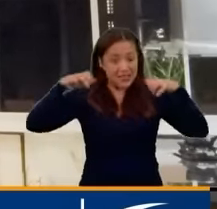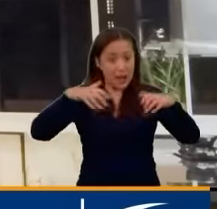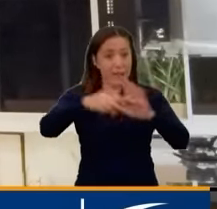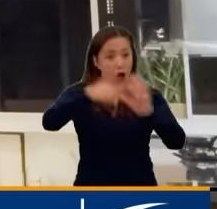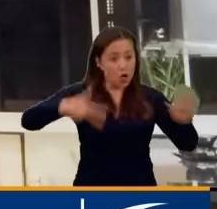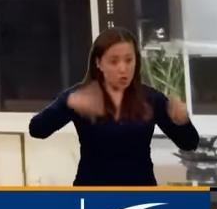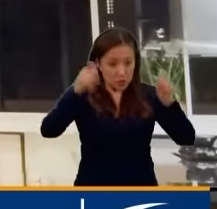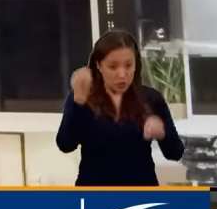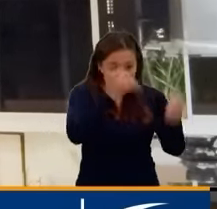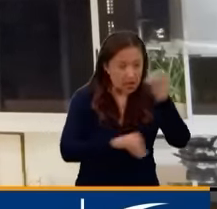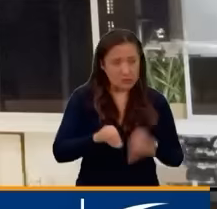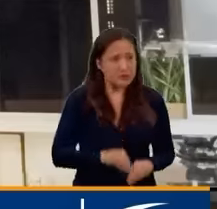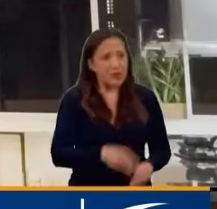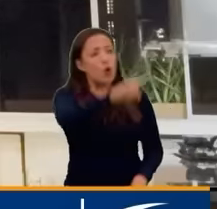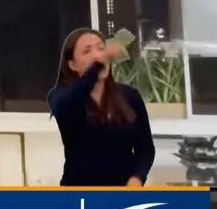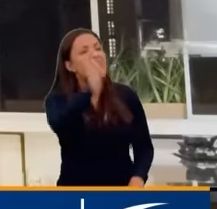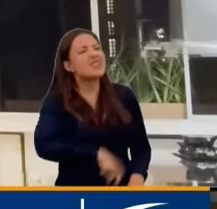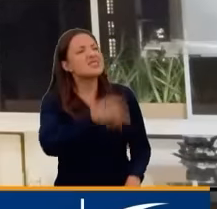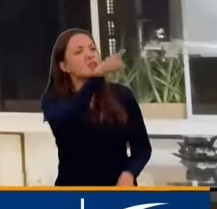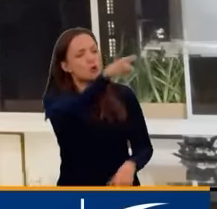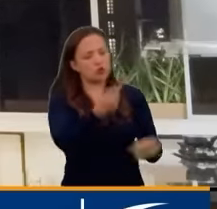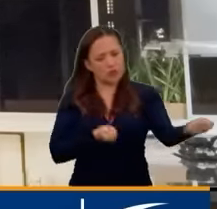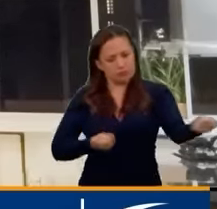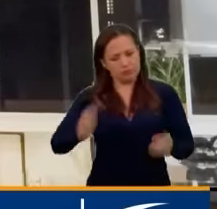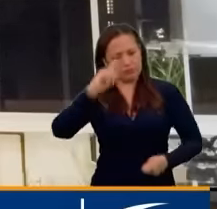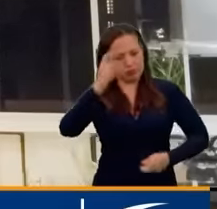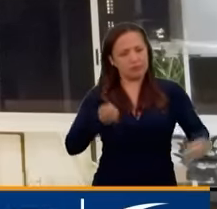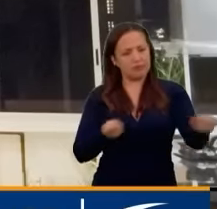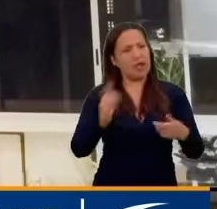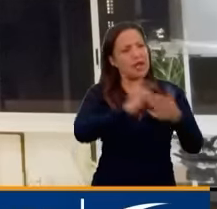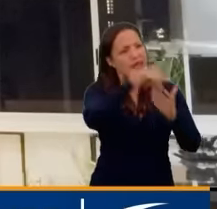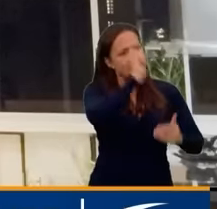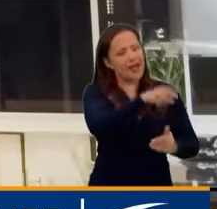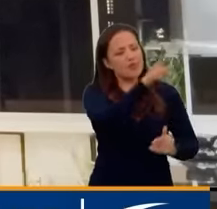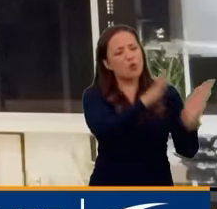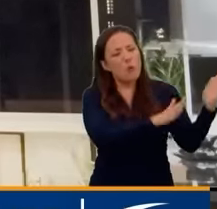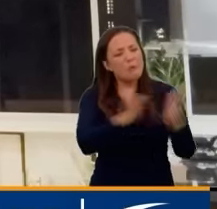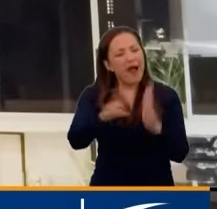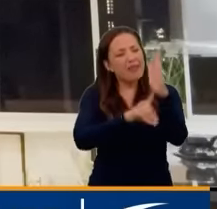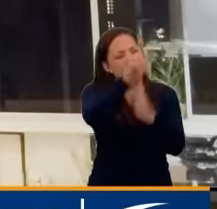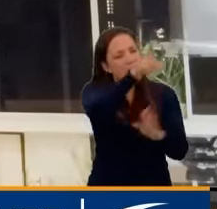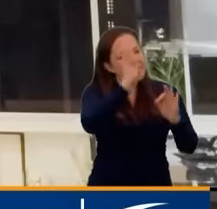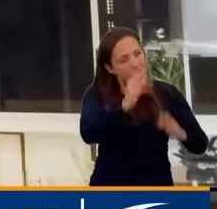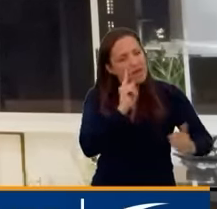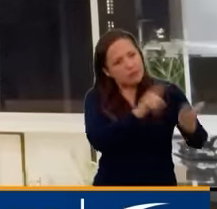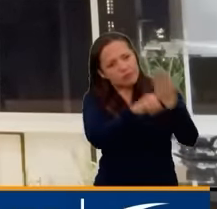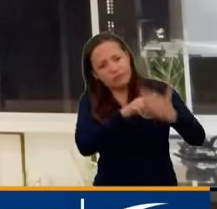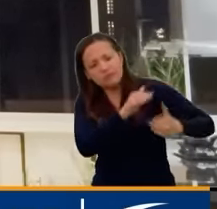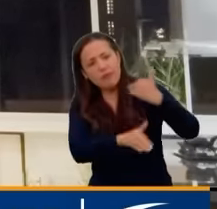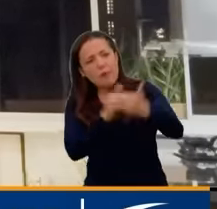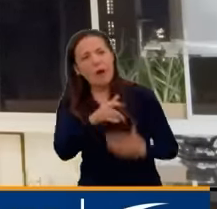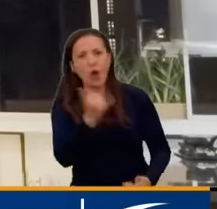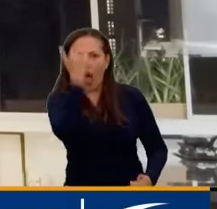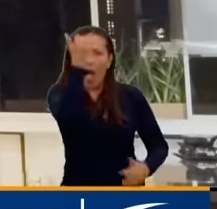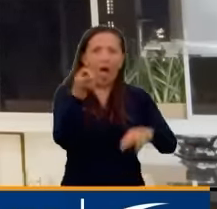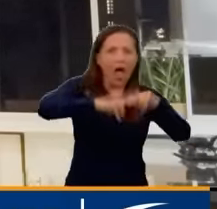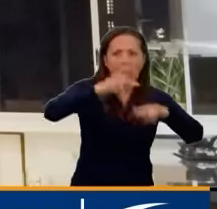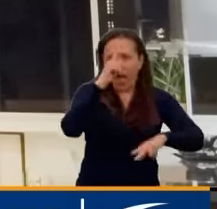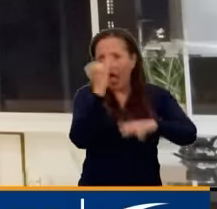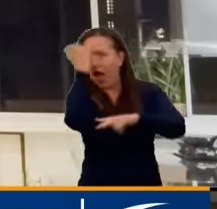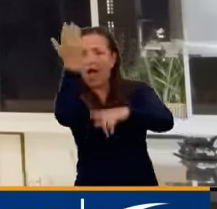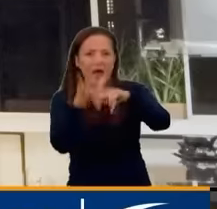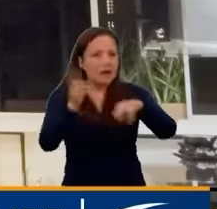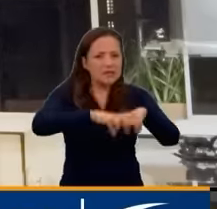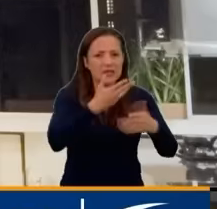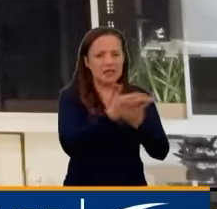Colombia necesita que usted gobierne, que saque adelante su Plan Nacional de Desarrollo, que deje de improvisar, que sus ministros dejen